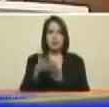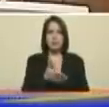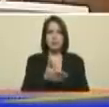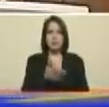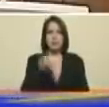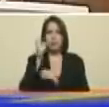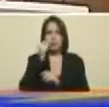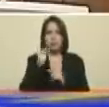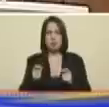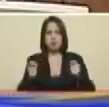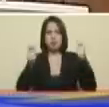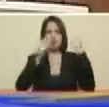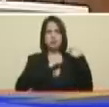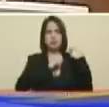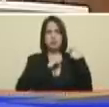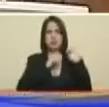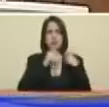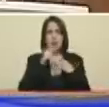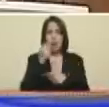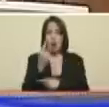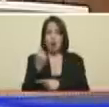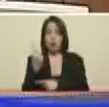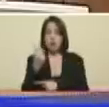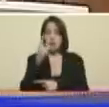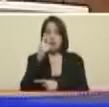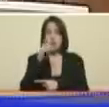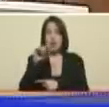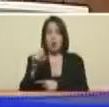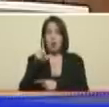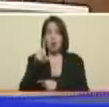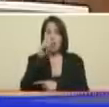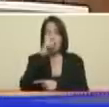que asumió el 11 de junio del año 2011.